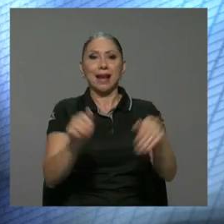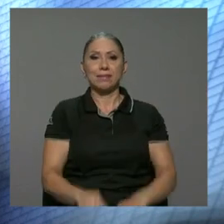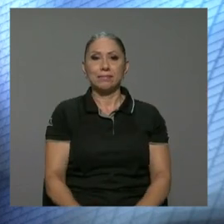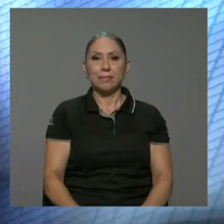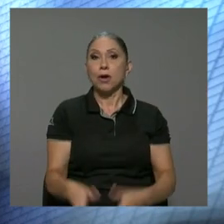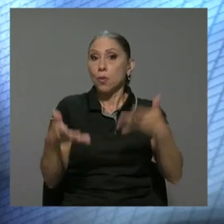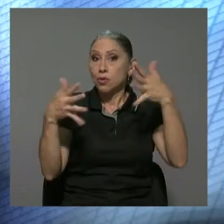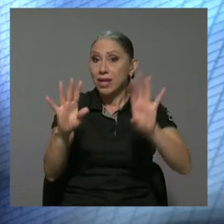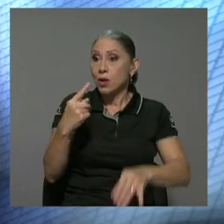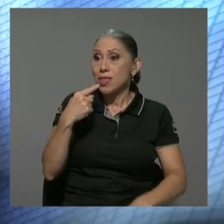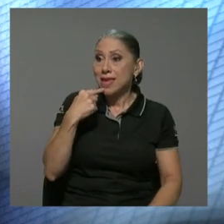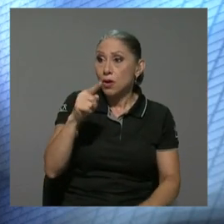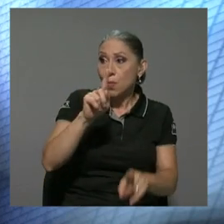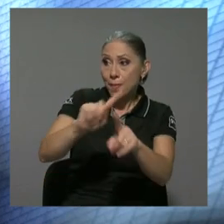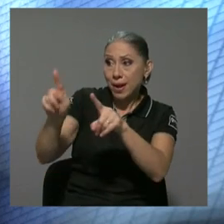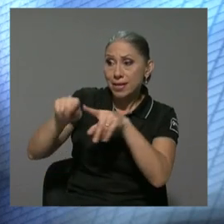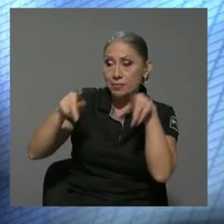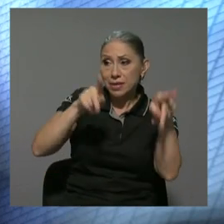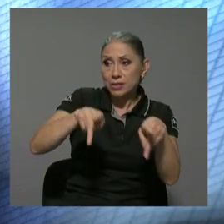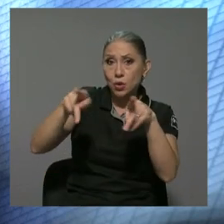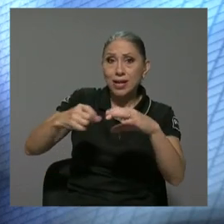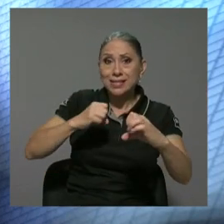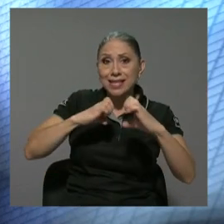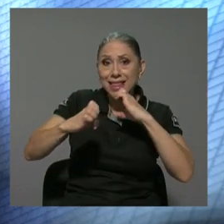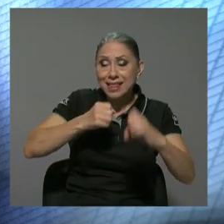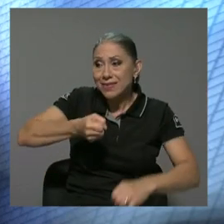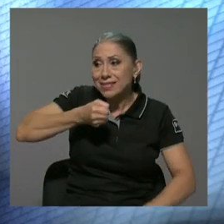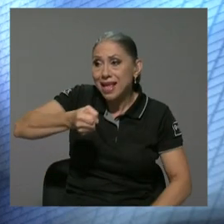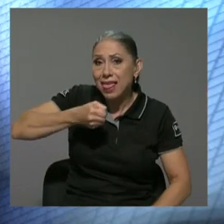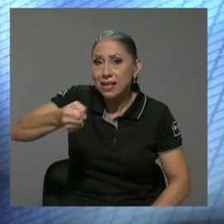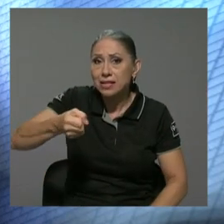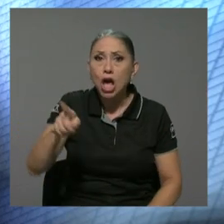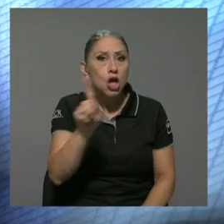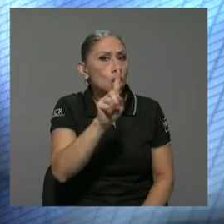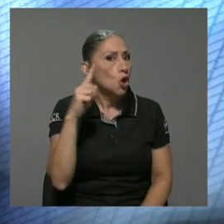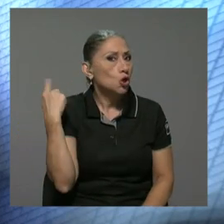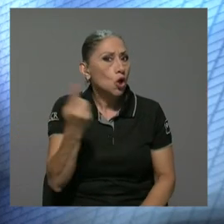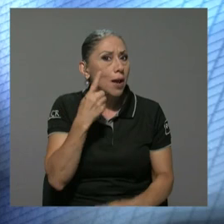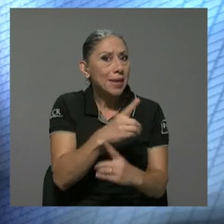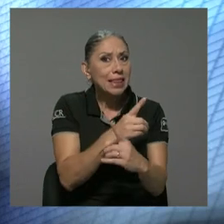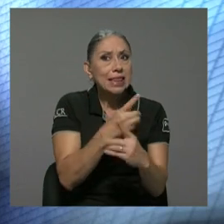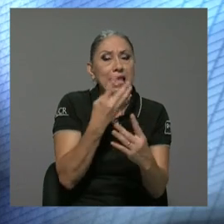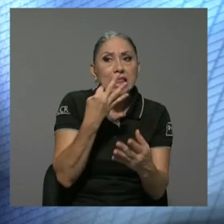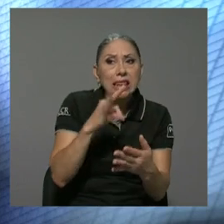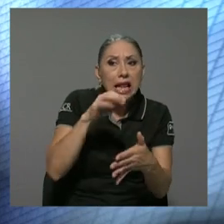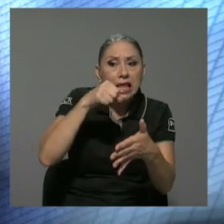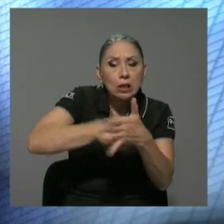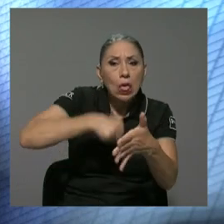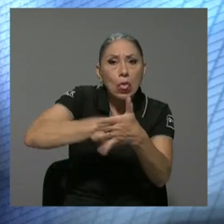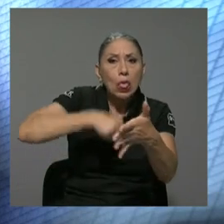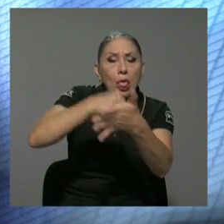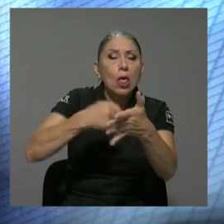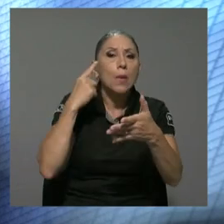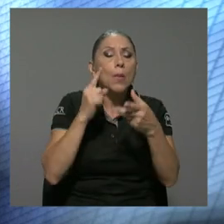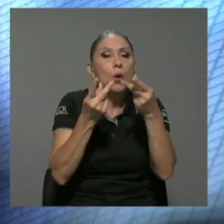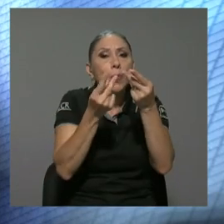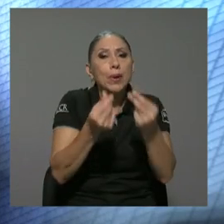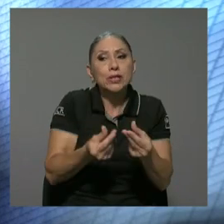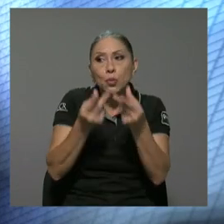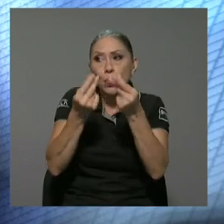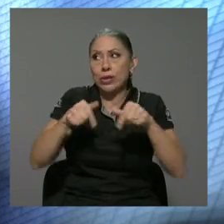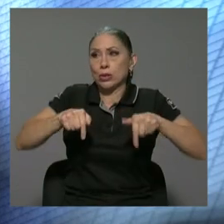dicho varios de las personas entrevistadas, no es solo por un asunto presupuestario, aunque lo contiene,